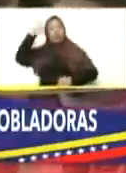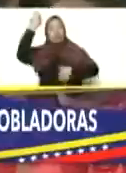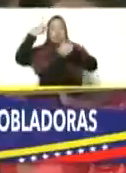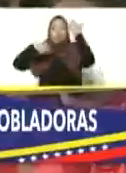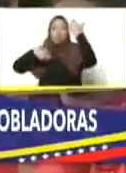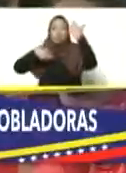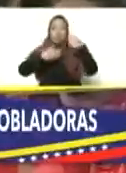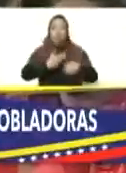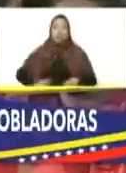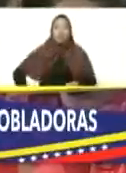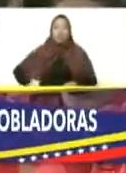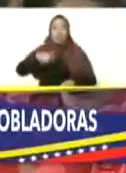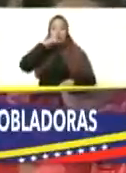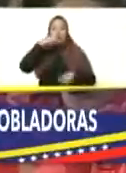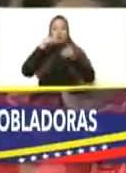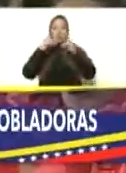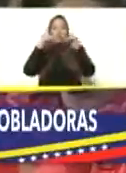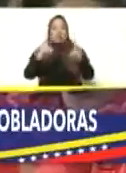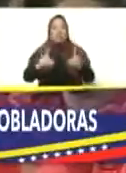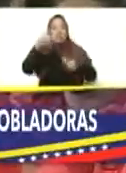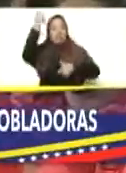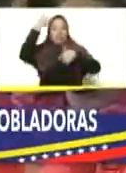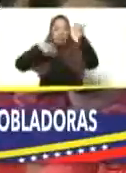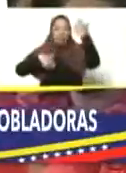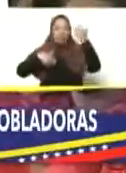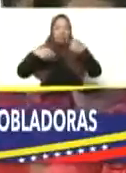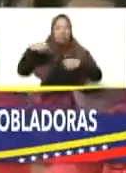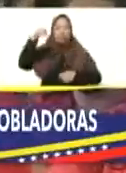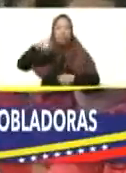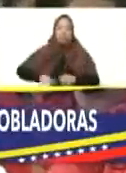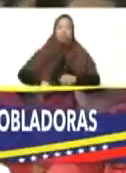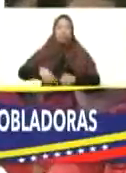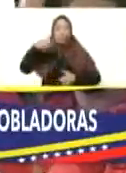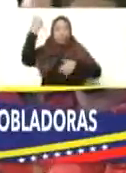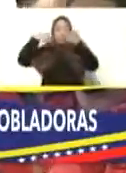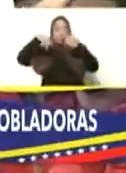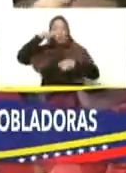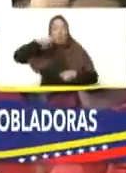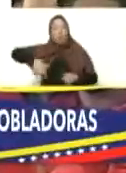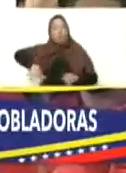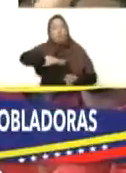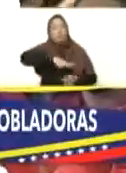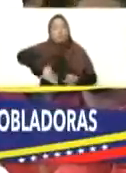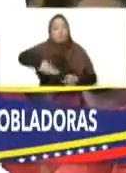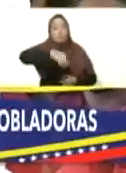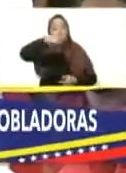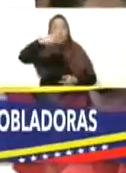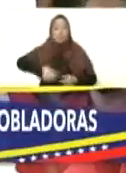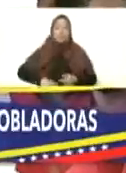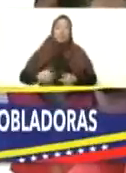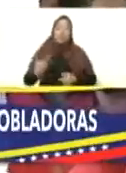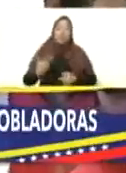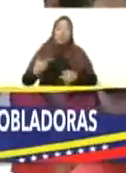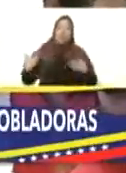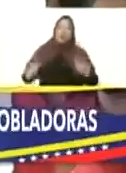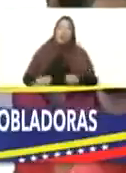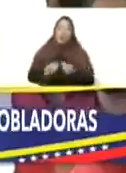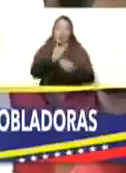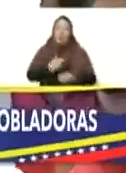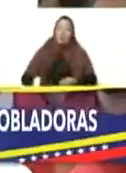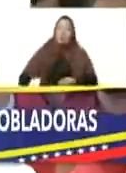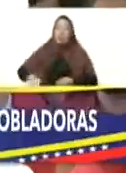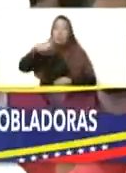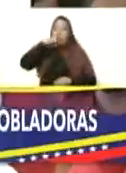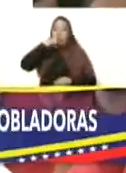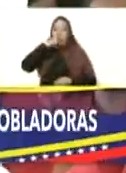se lo vamos a decir a chávez porque aquí estás chávez y chávez el pueblo así que manda con el pueblo o el pueblo